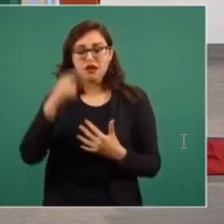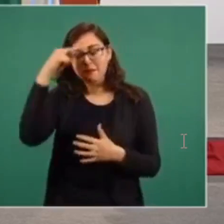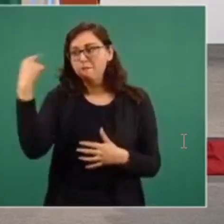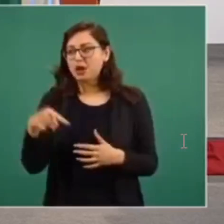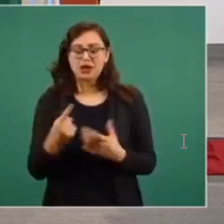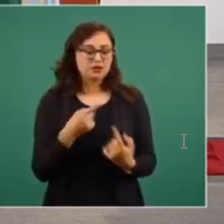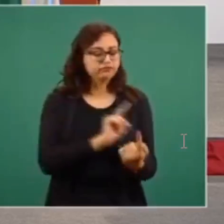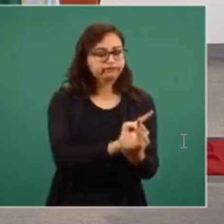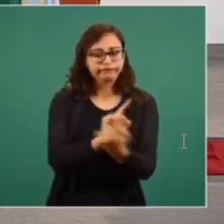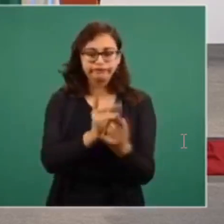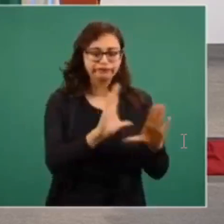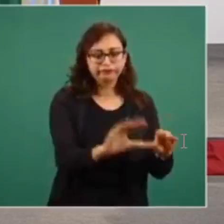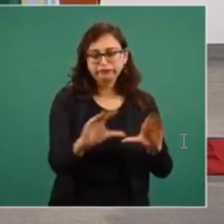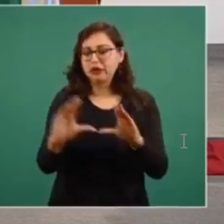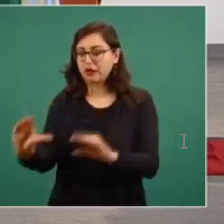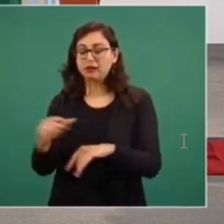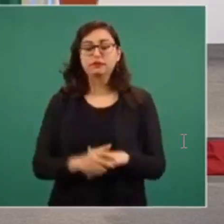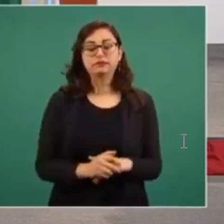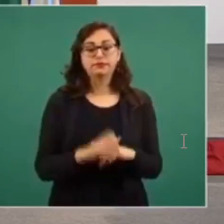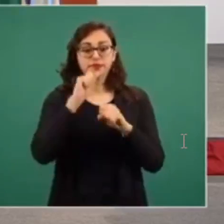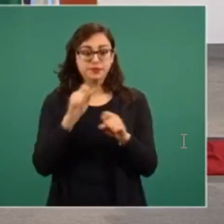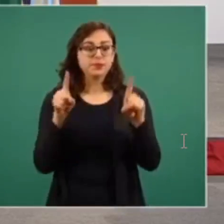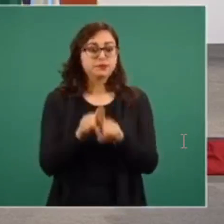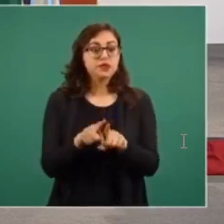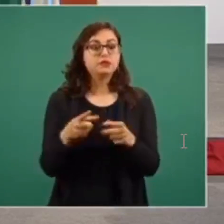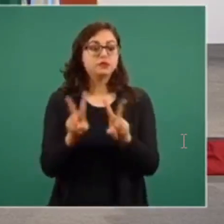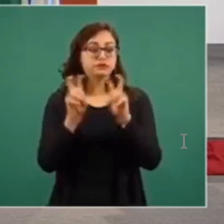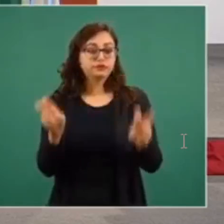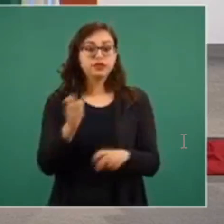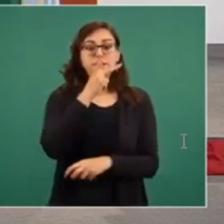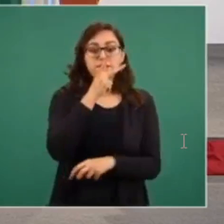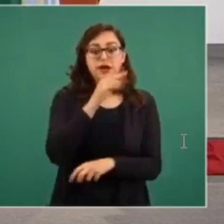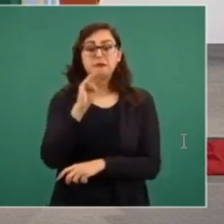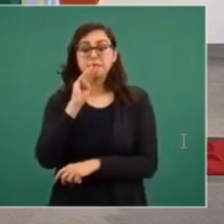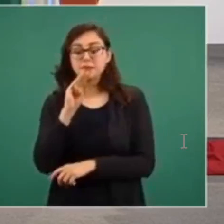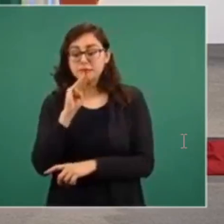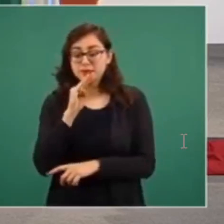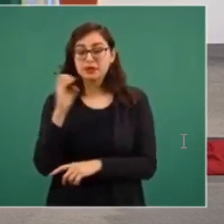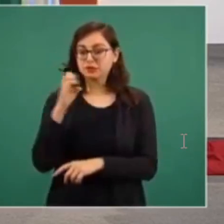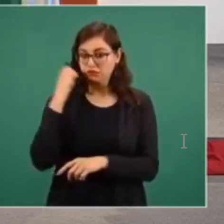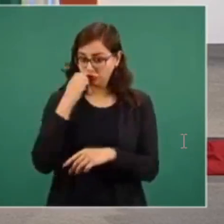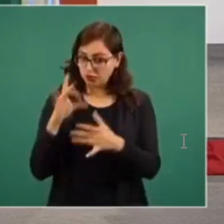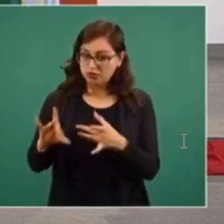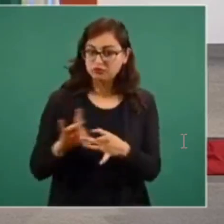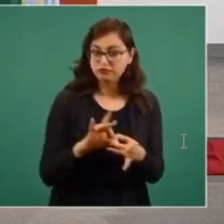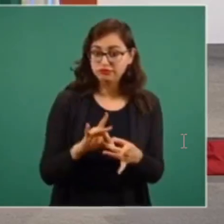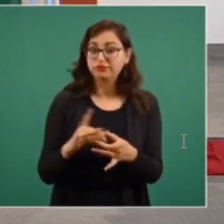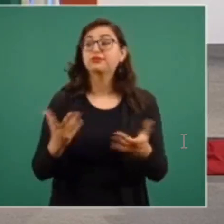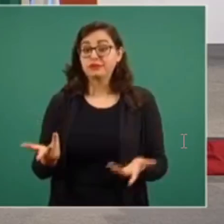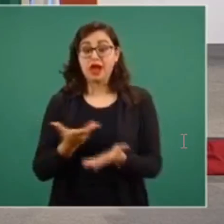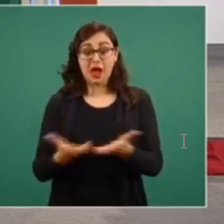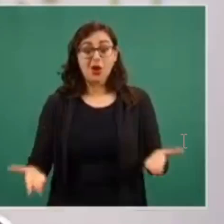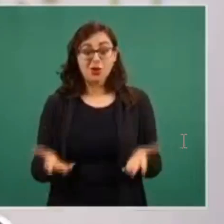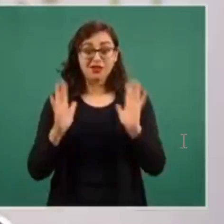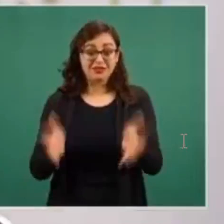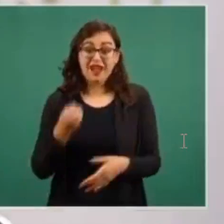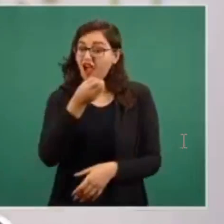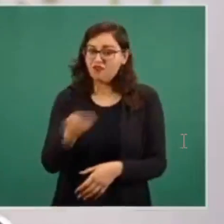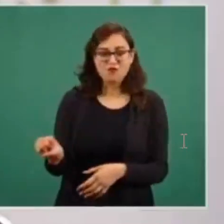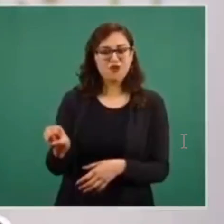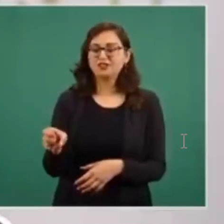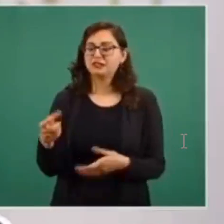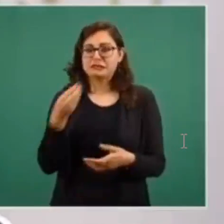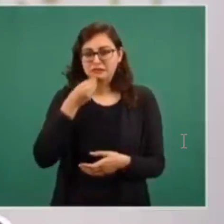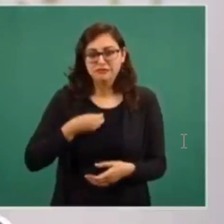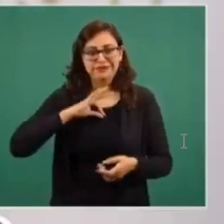En cuanto al regreso de madres y padres de familia a la escuela, esto es algo también que la necesidad obligó a hacerlo, pero que ya era un clamor